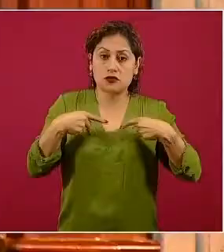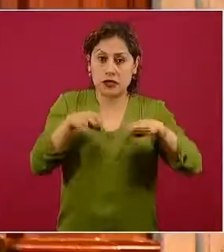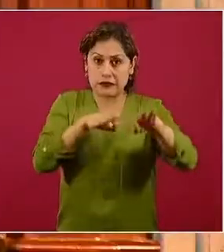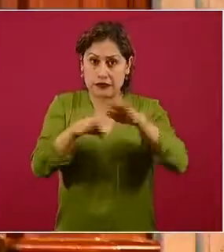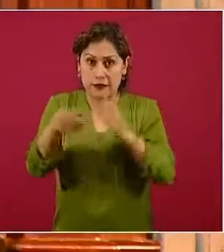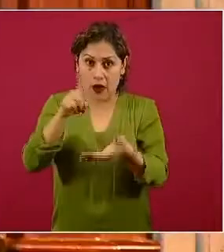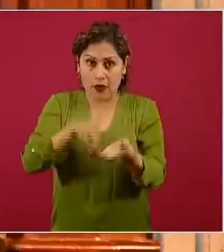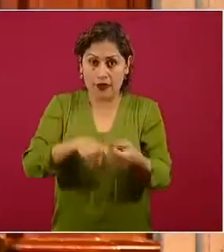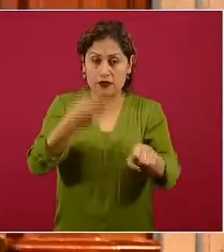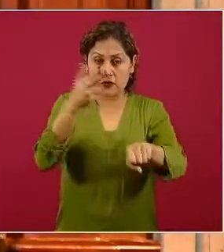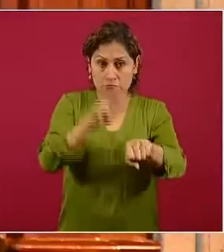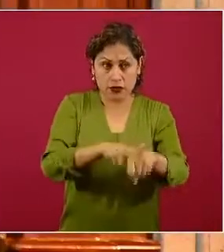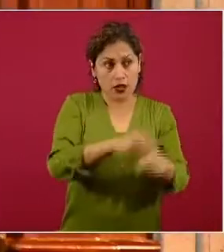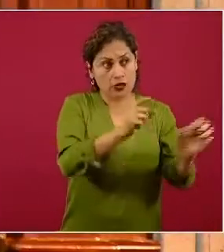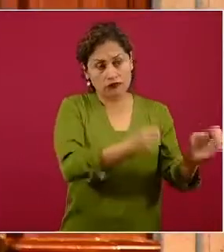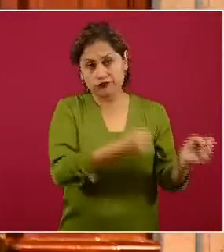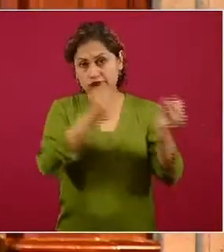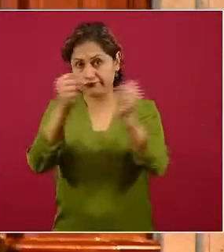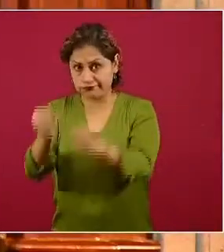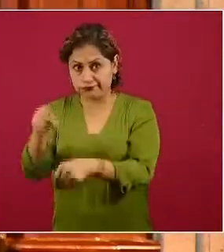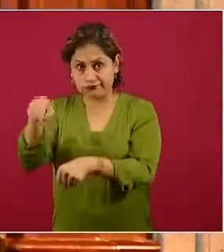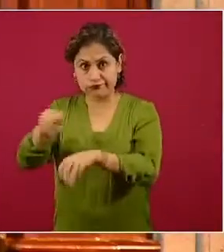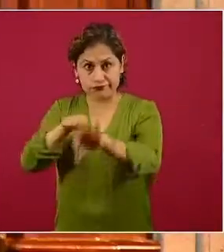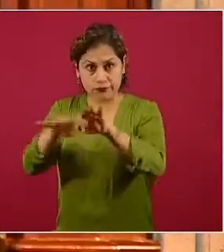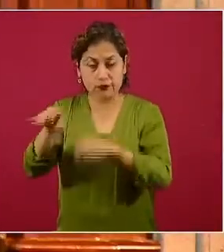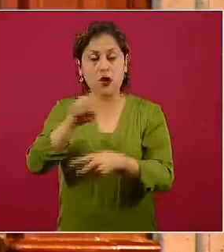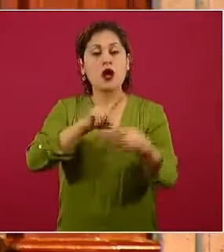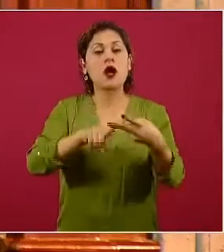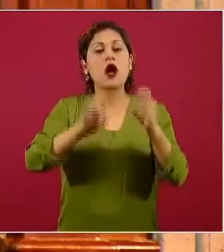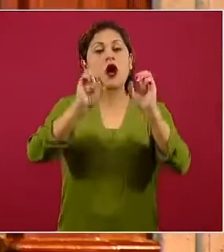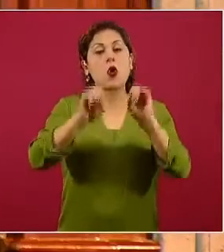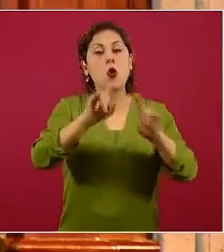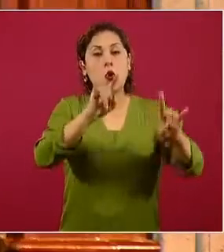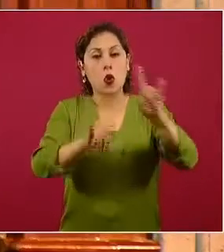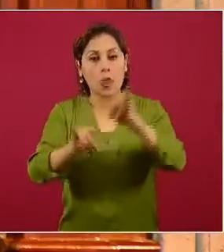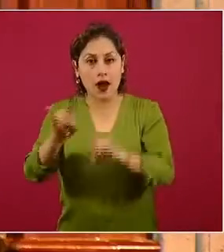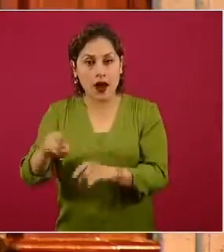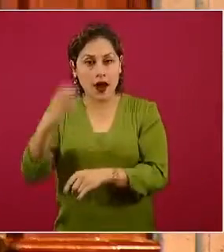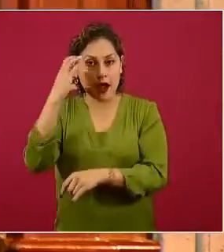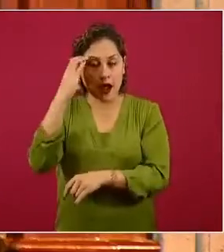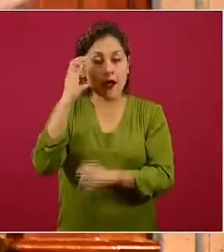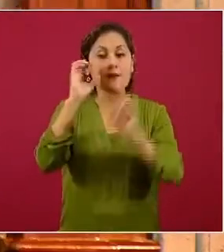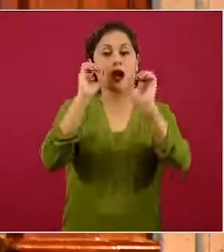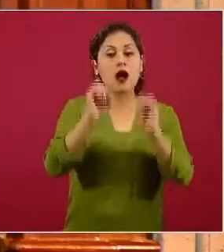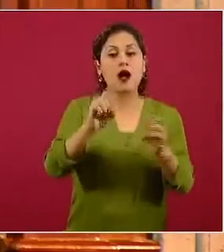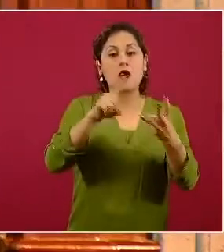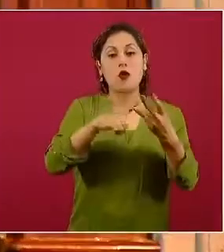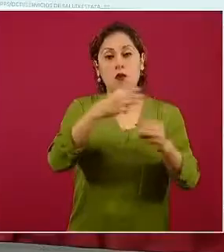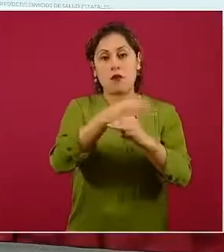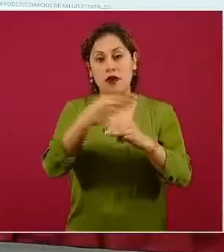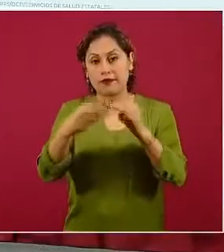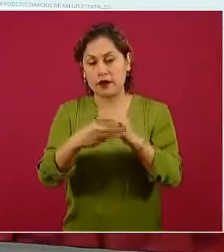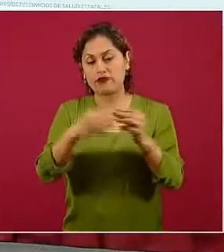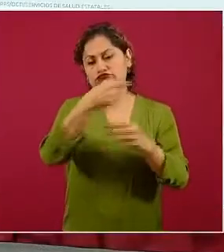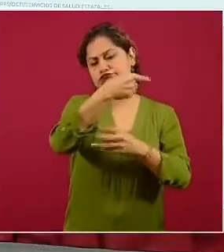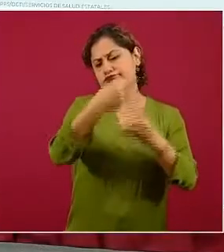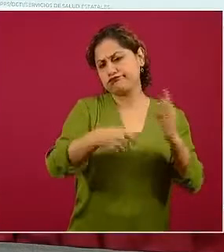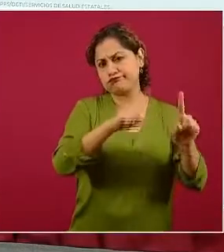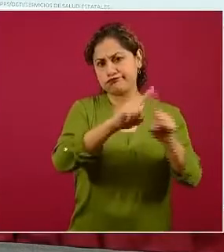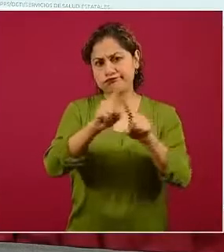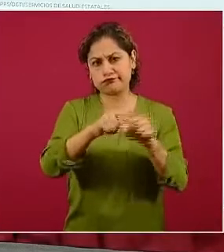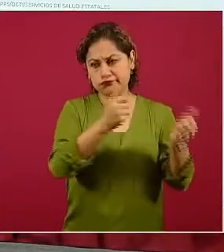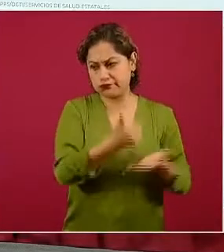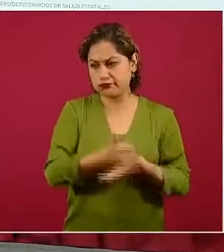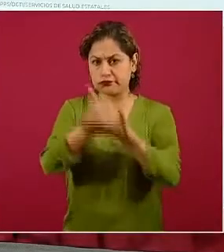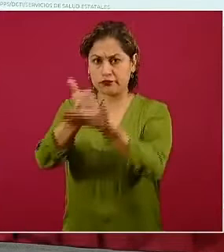para poder dar el soporte que se necesita precisamente para la atención de este tipo de